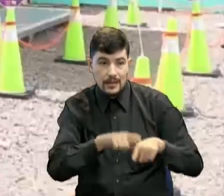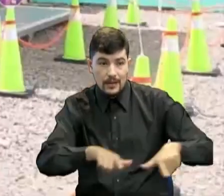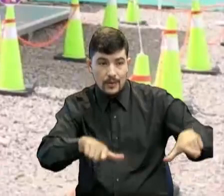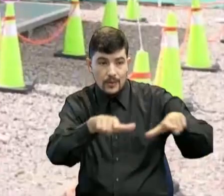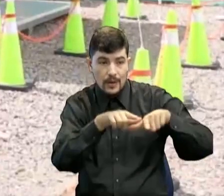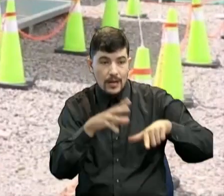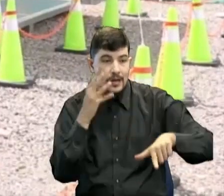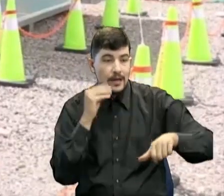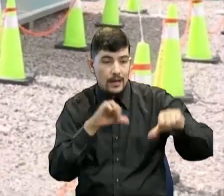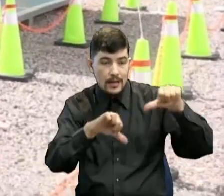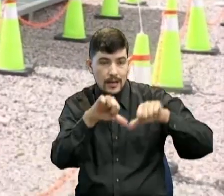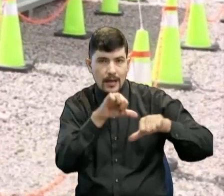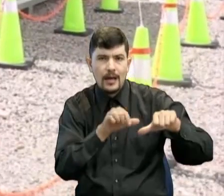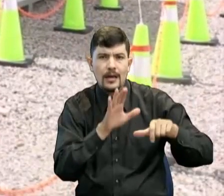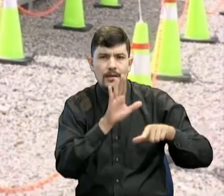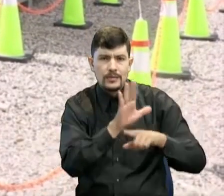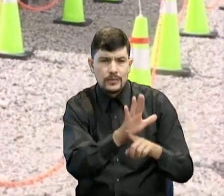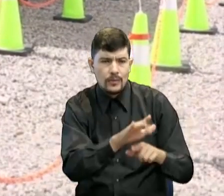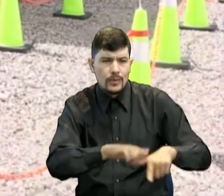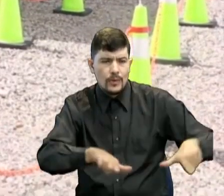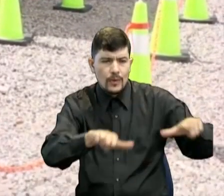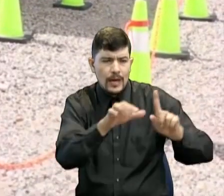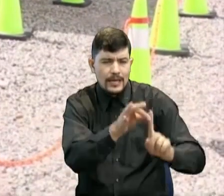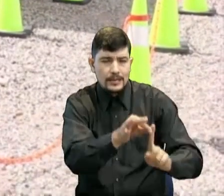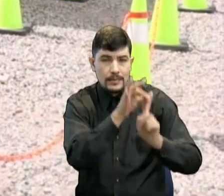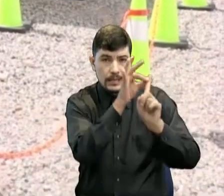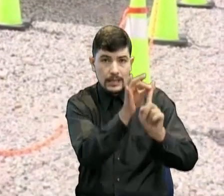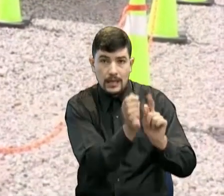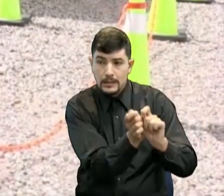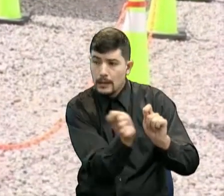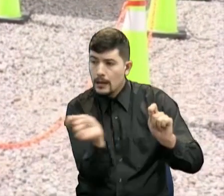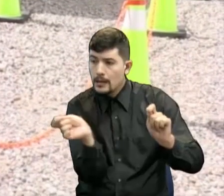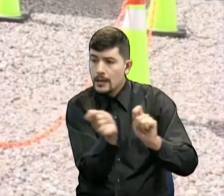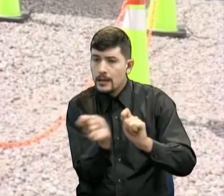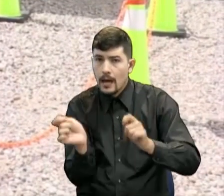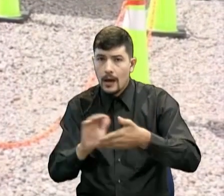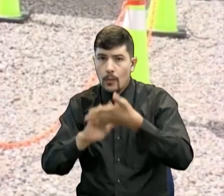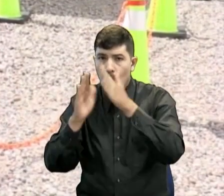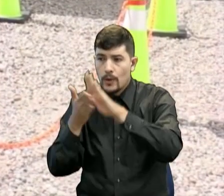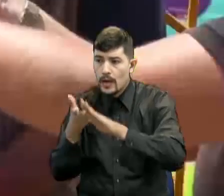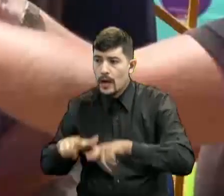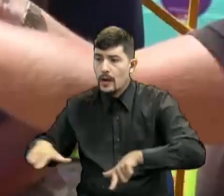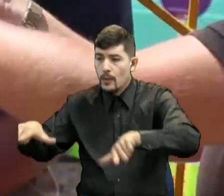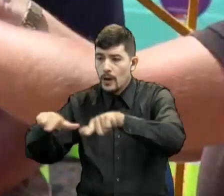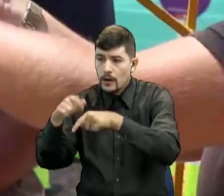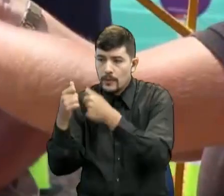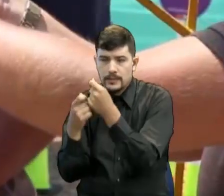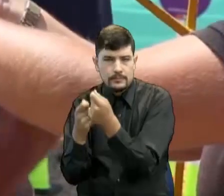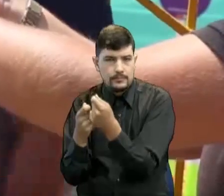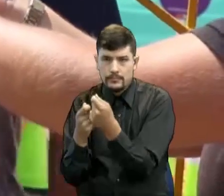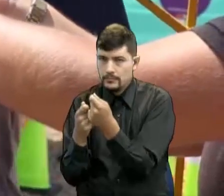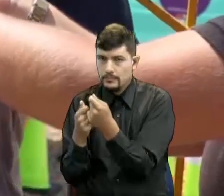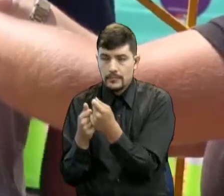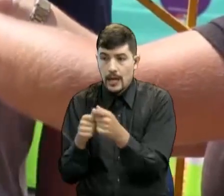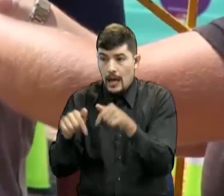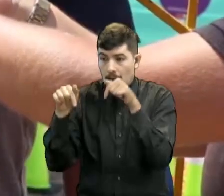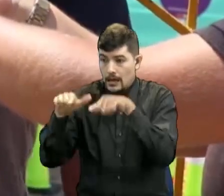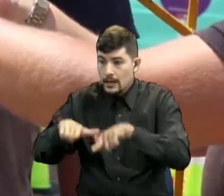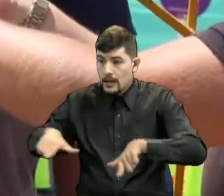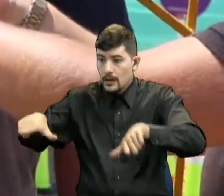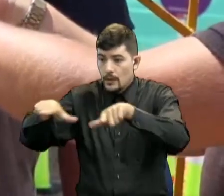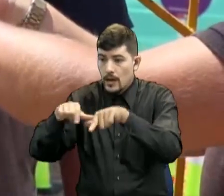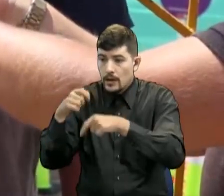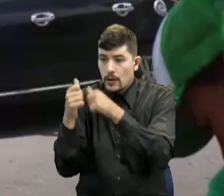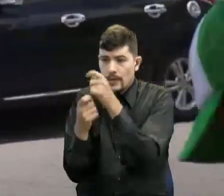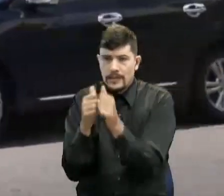parte especializada y muy aparte de la vecindad, que este sector prácticamente es comercial. Entonces, como es comercial, la gente